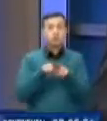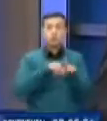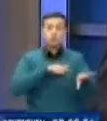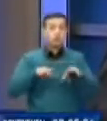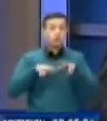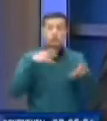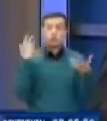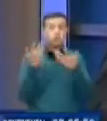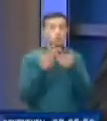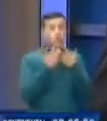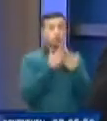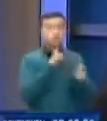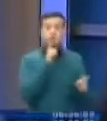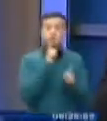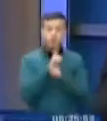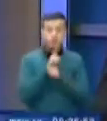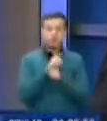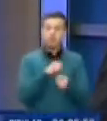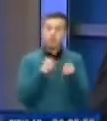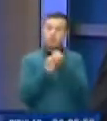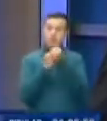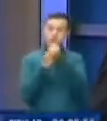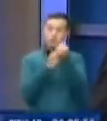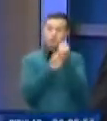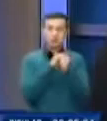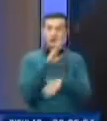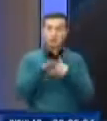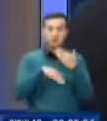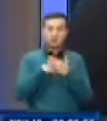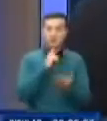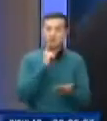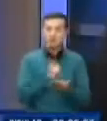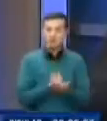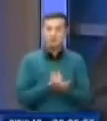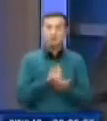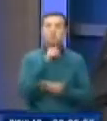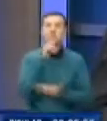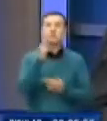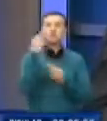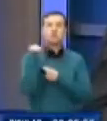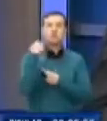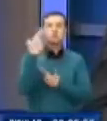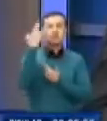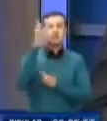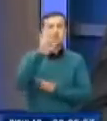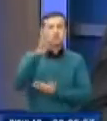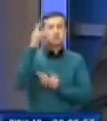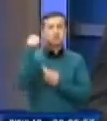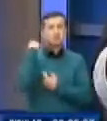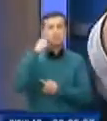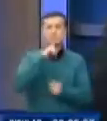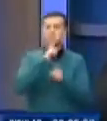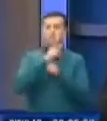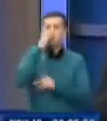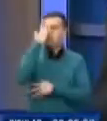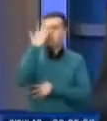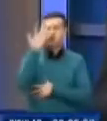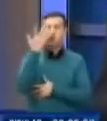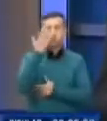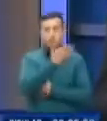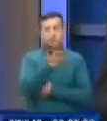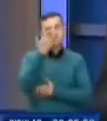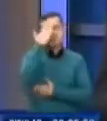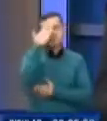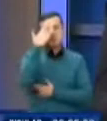en donde vamos a ver las complementariedades de todos y esto lo organizó las fuerzas armadas porque transversalmente las